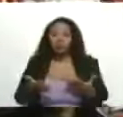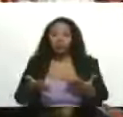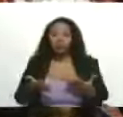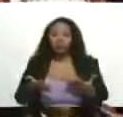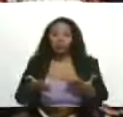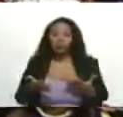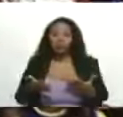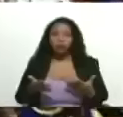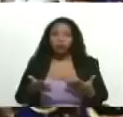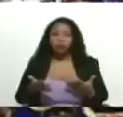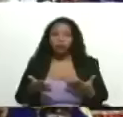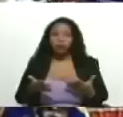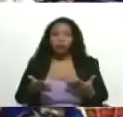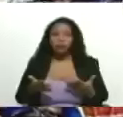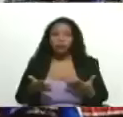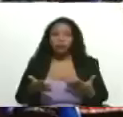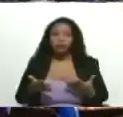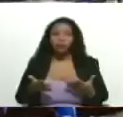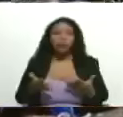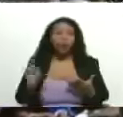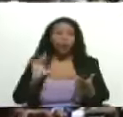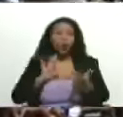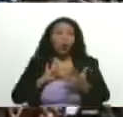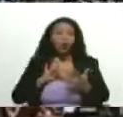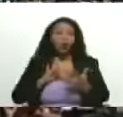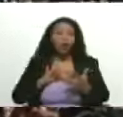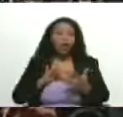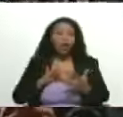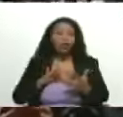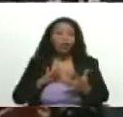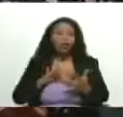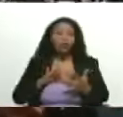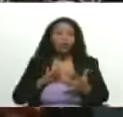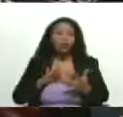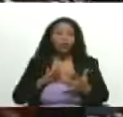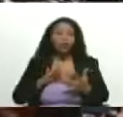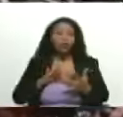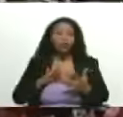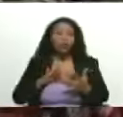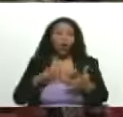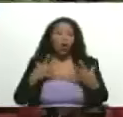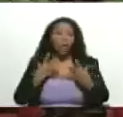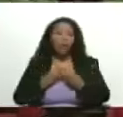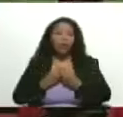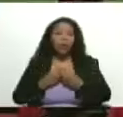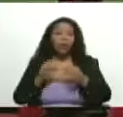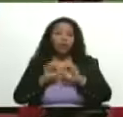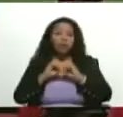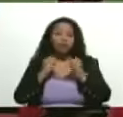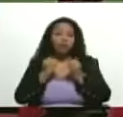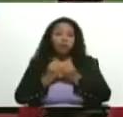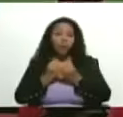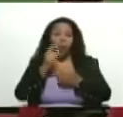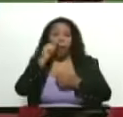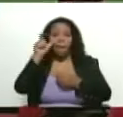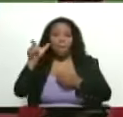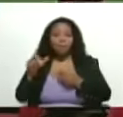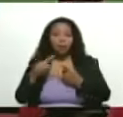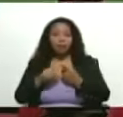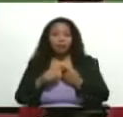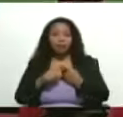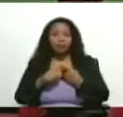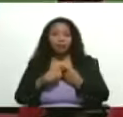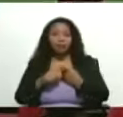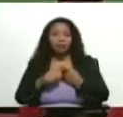está compuesto por nuestro enlace Robert Zapoleo, por el compañero de organización Francisco Fonseca, por